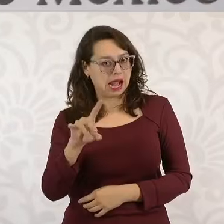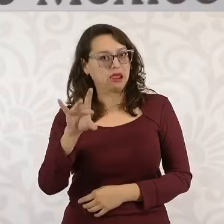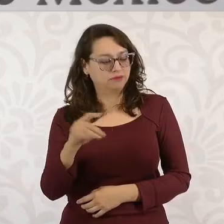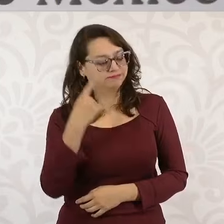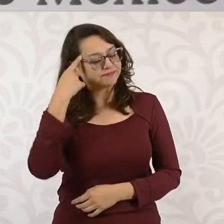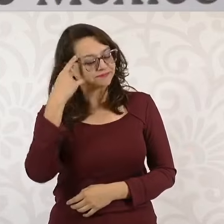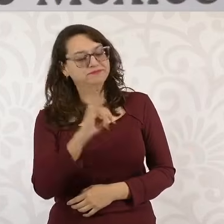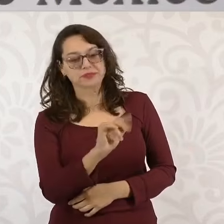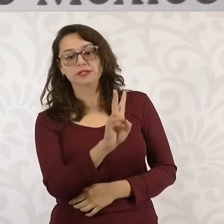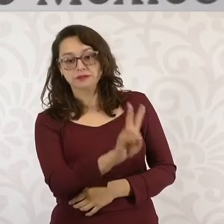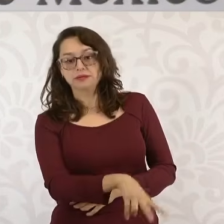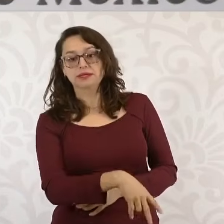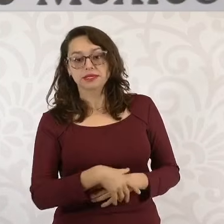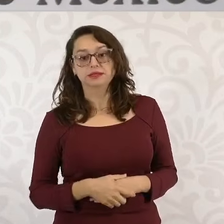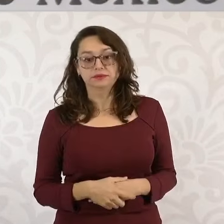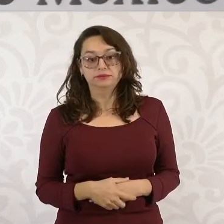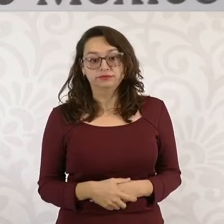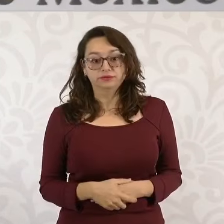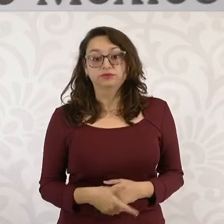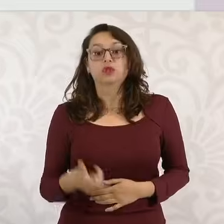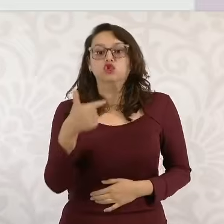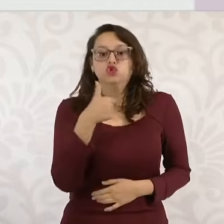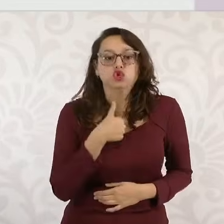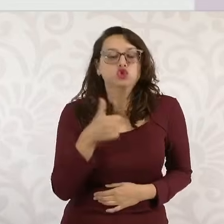La primera vez que participé en una elección